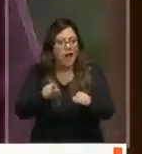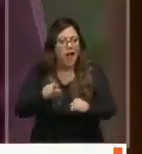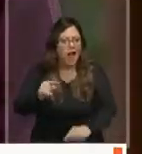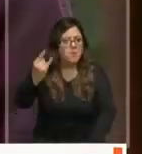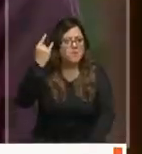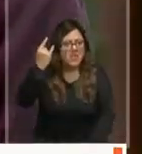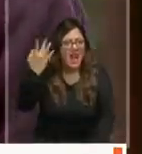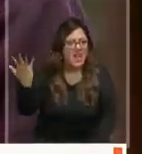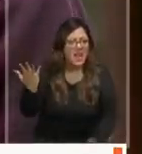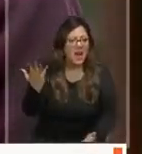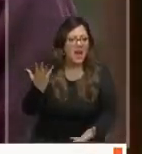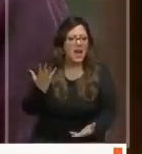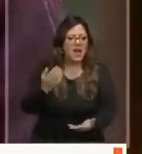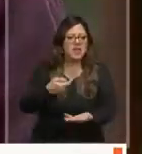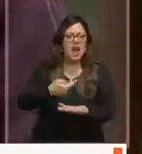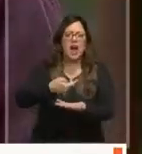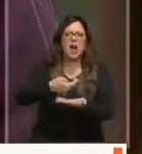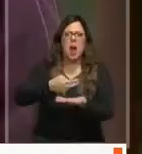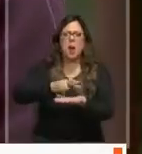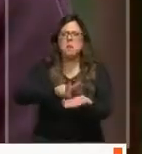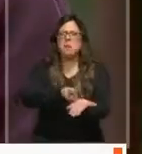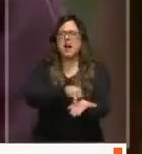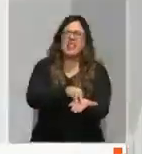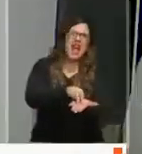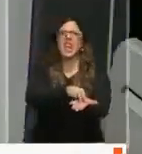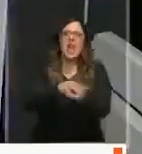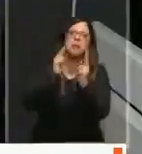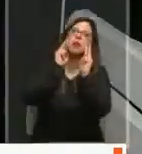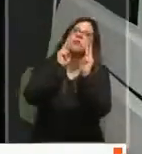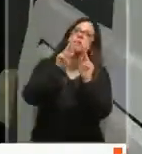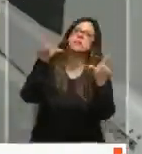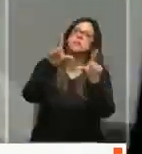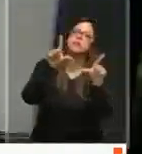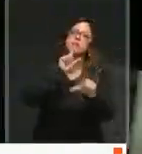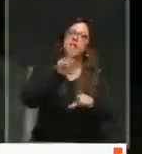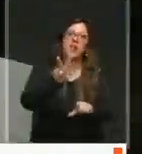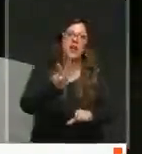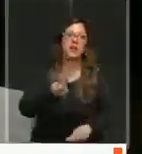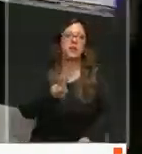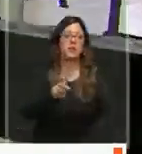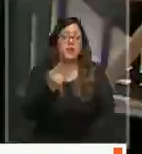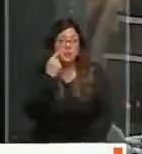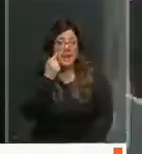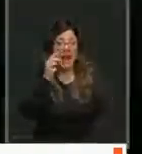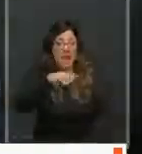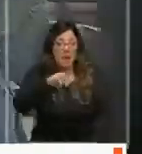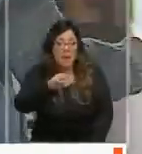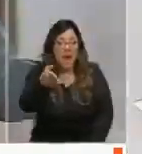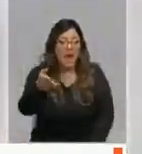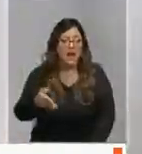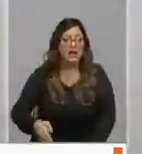Él patalea un poco, pero mirando la tele, y tranquilo y relajado. Mira, ¿dónde la mamá?